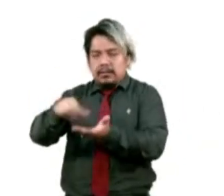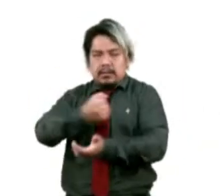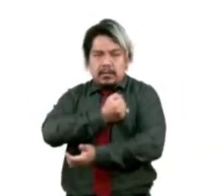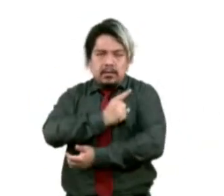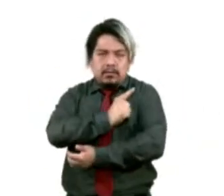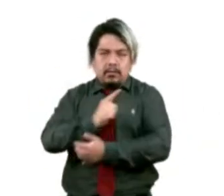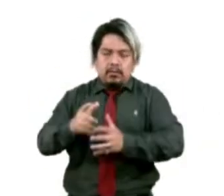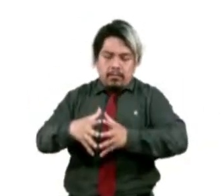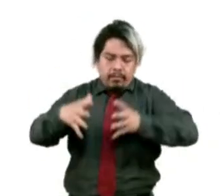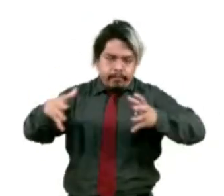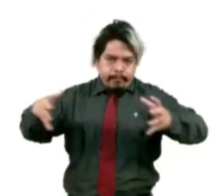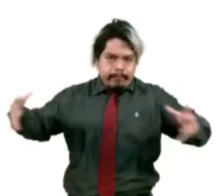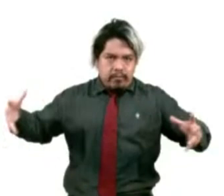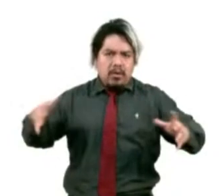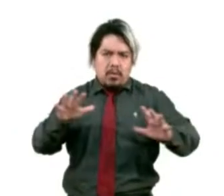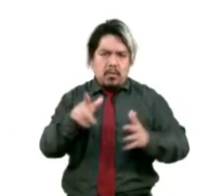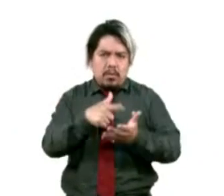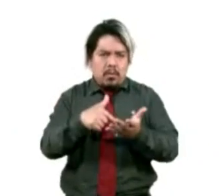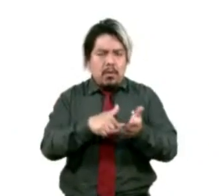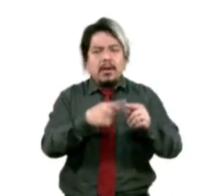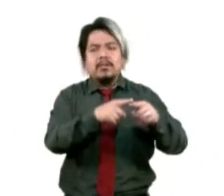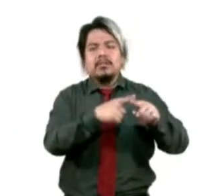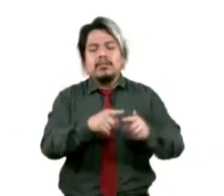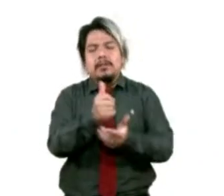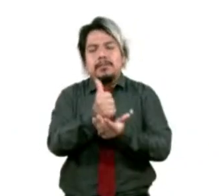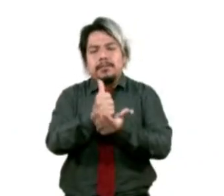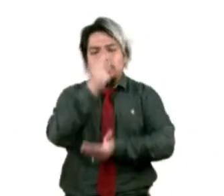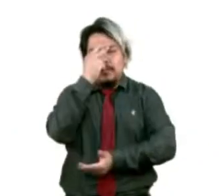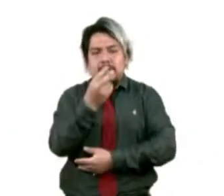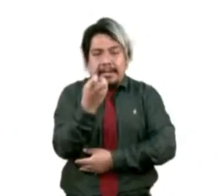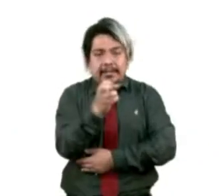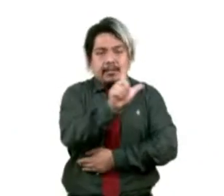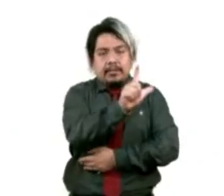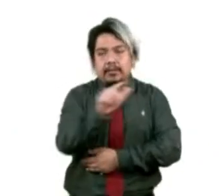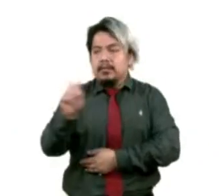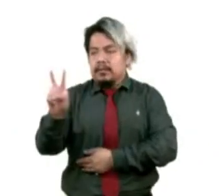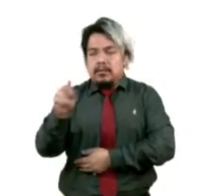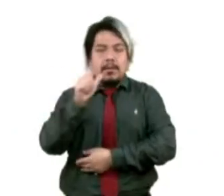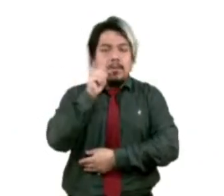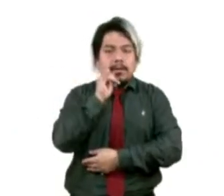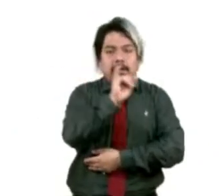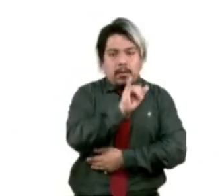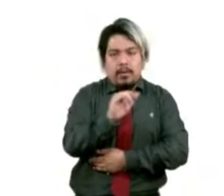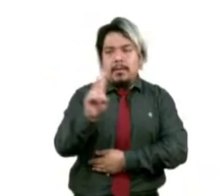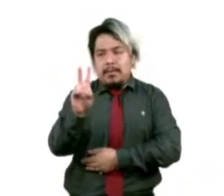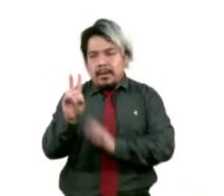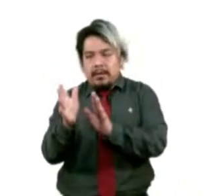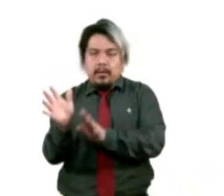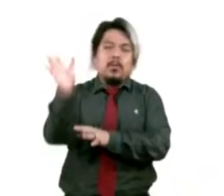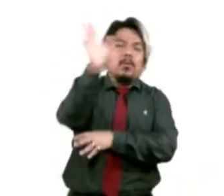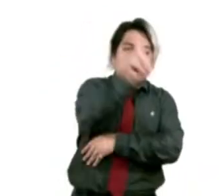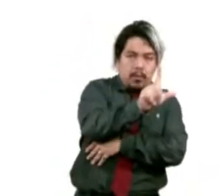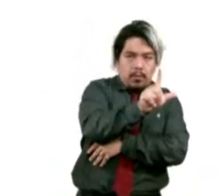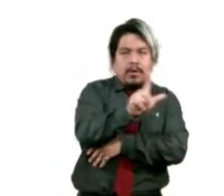decir, son mucho más robustos que las pequeñas clínicas y estarán operando de lunes a viernes, es decir, mañana jueves, el viernes 20 de mayo